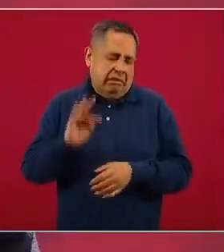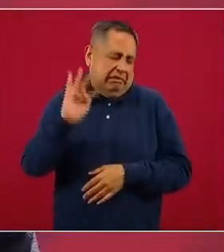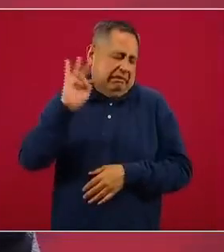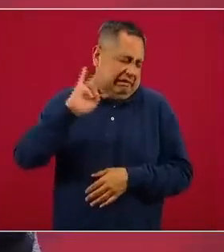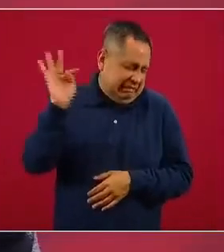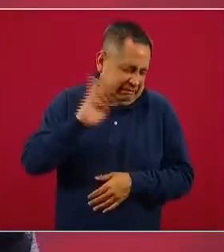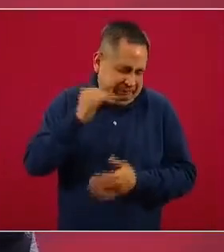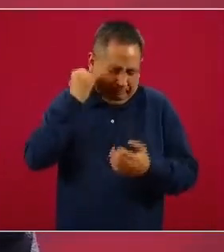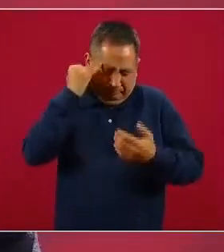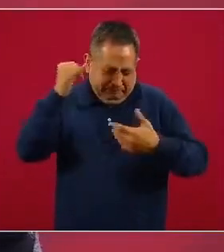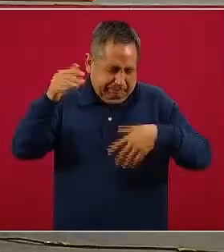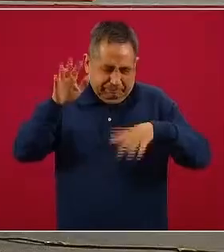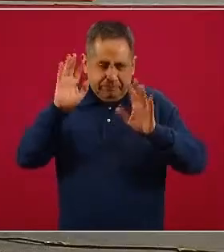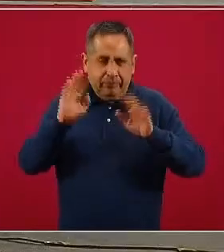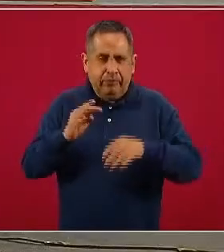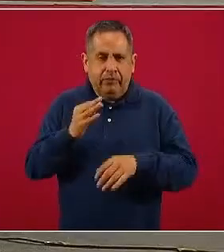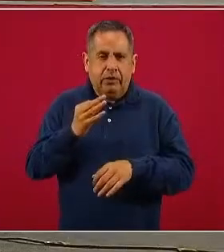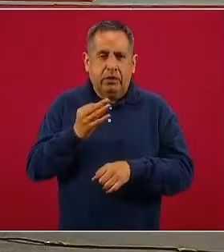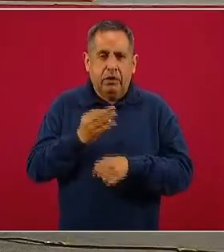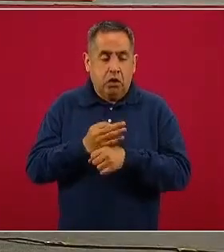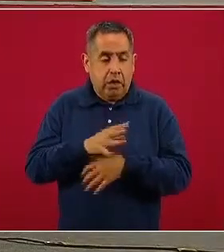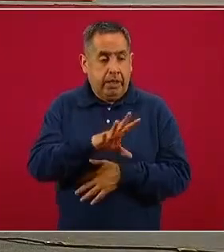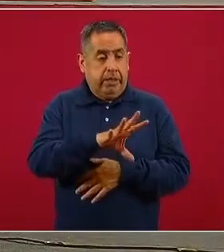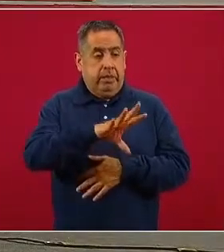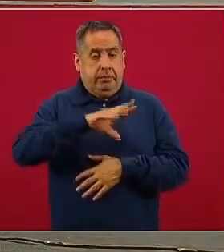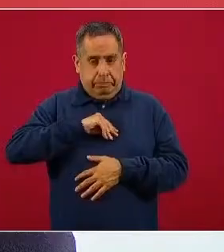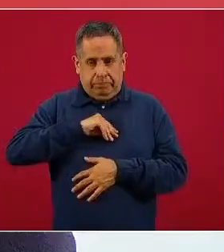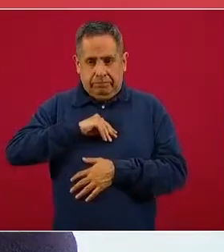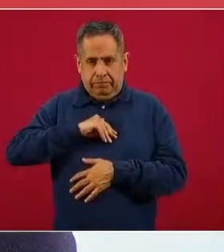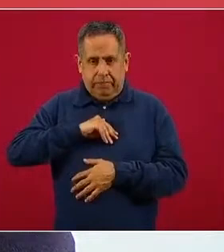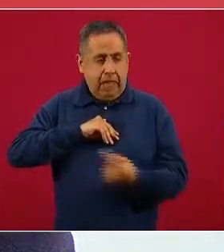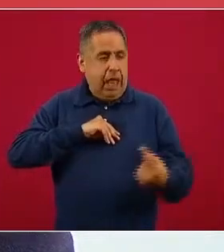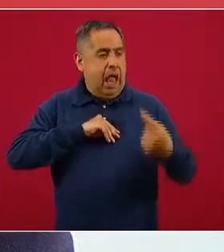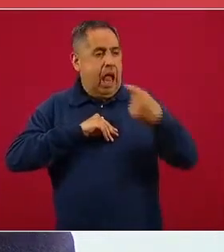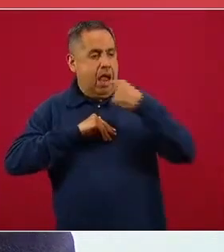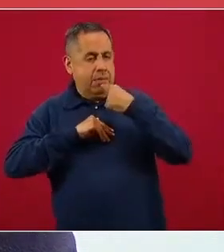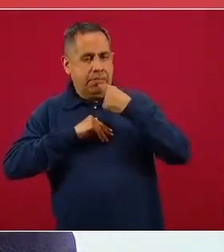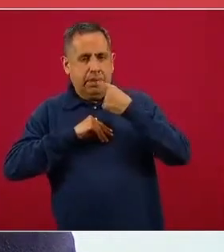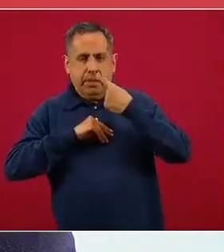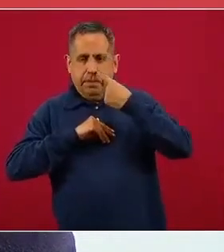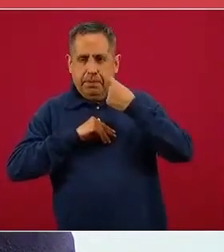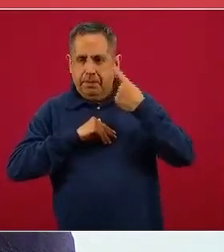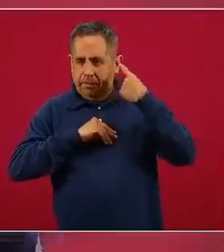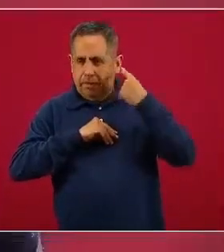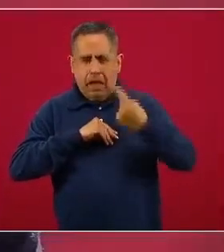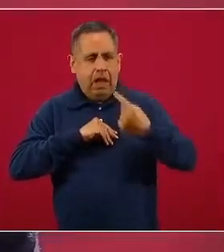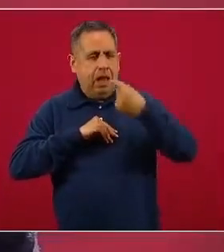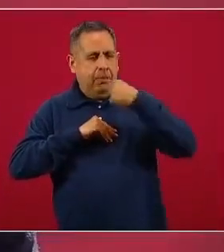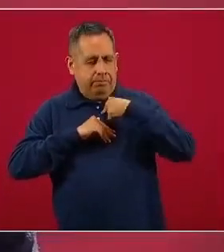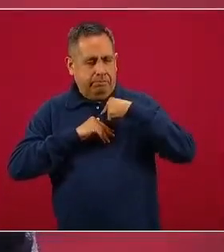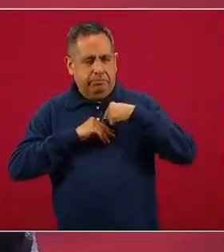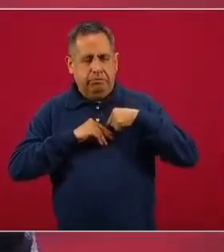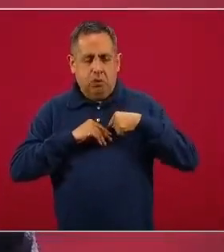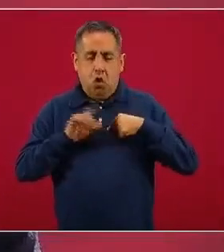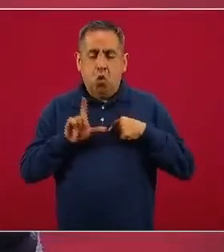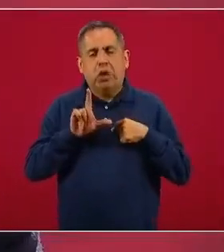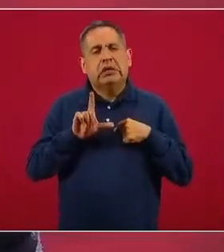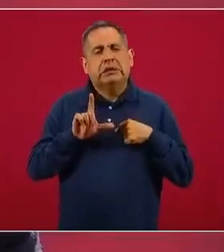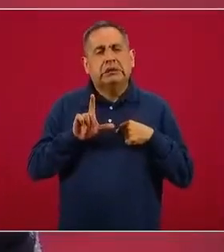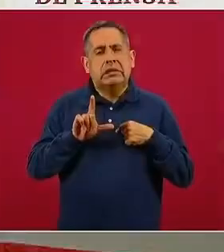algún mecanismo me contagio, llega el virus a mis vías respiratorias, estamos hoy día